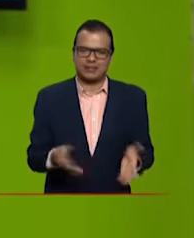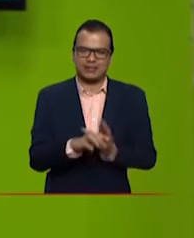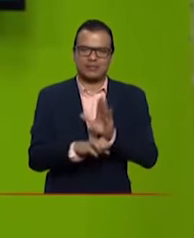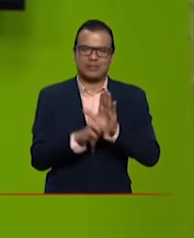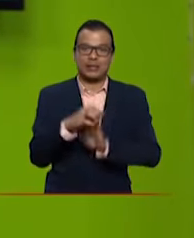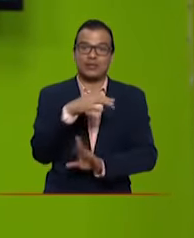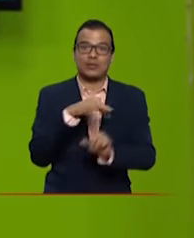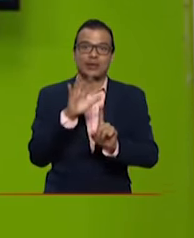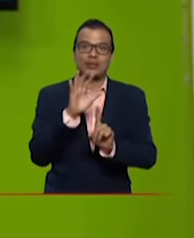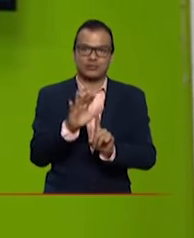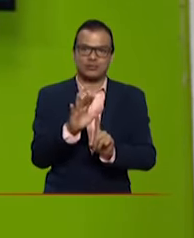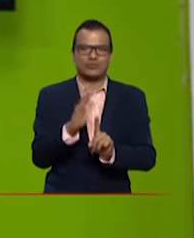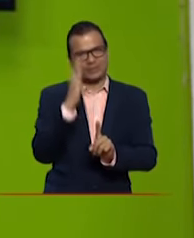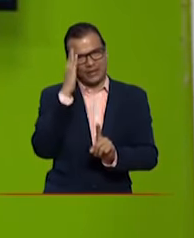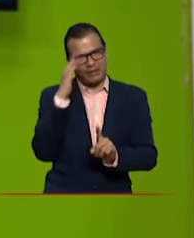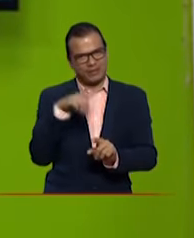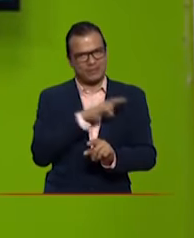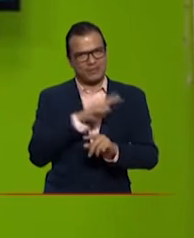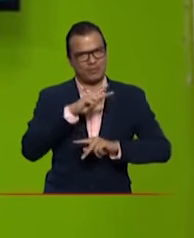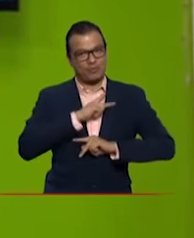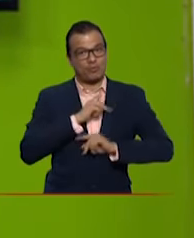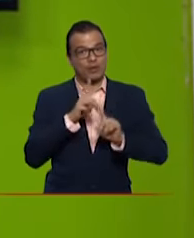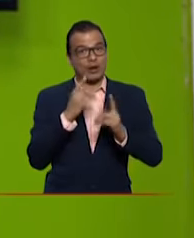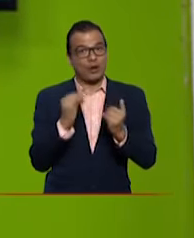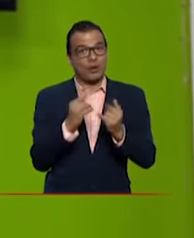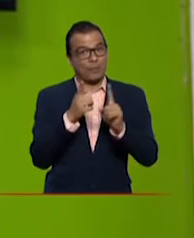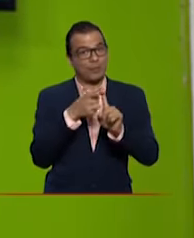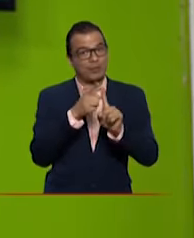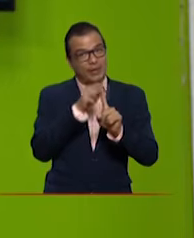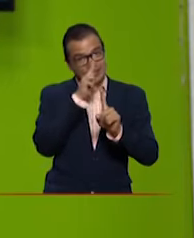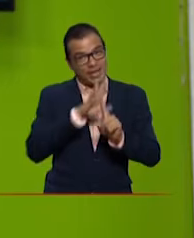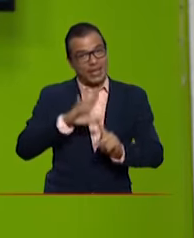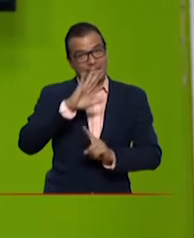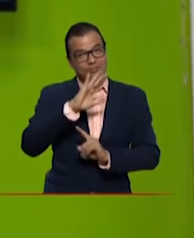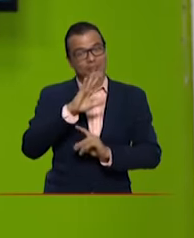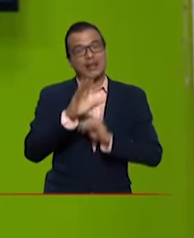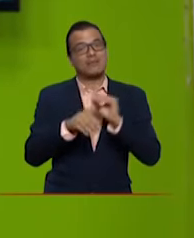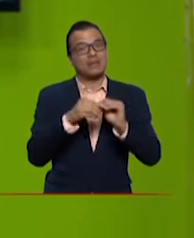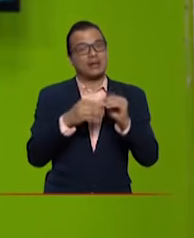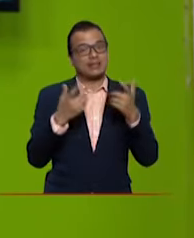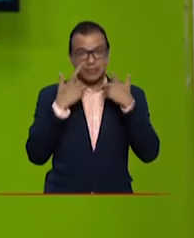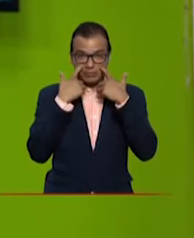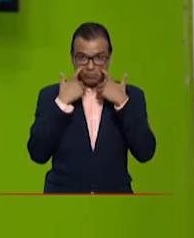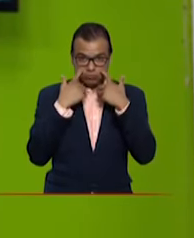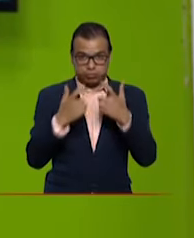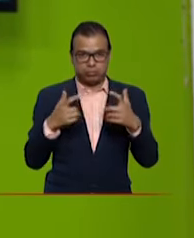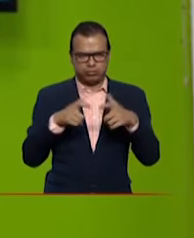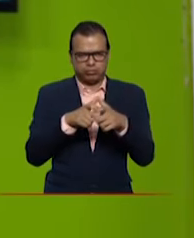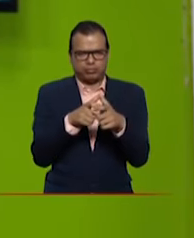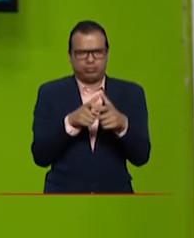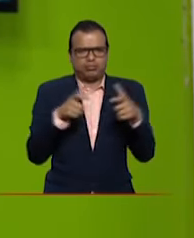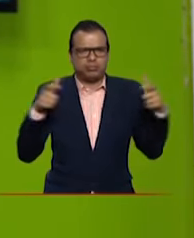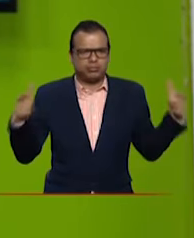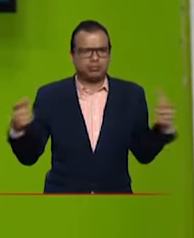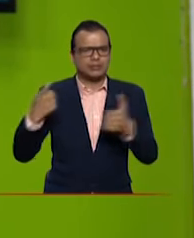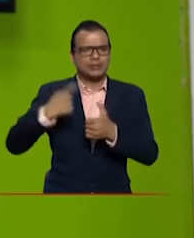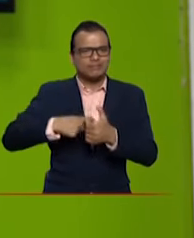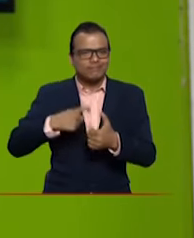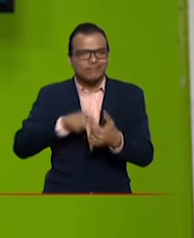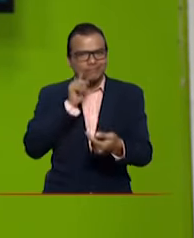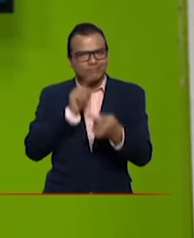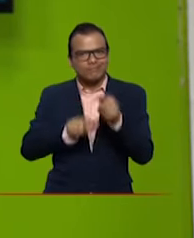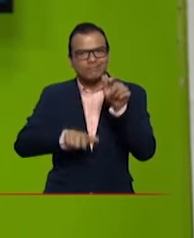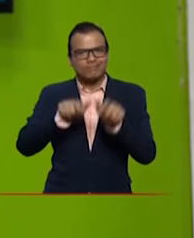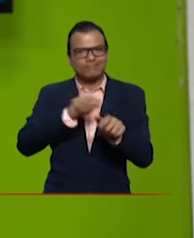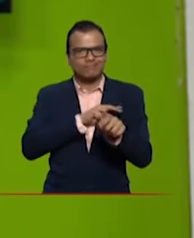mejor, gratuito, para que todos los caleños y todos los vallecaucanos se acerquen a esa zona verde, consuman sano, le compren a nuestros